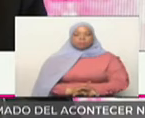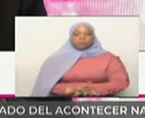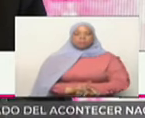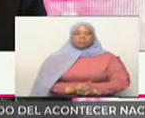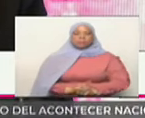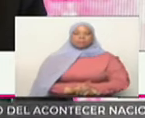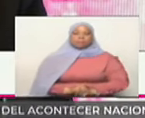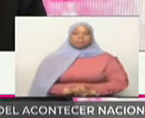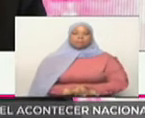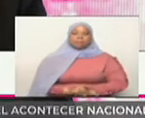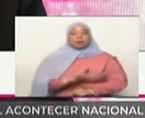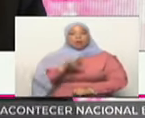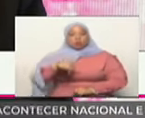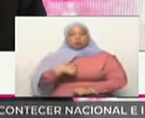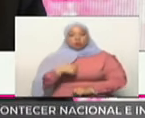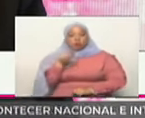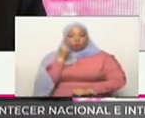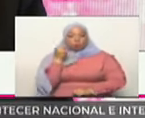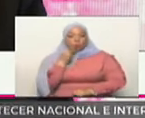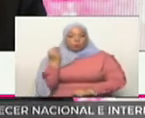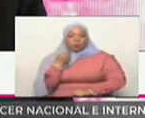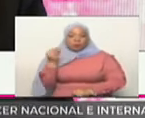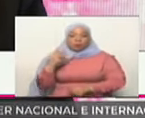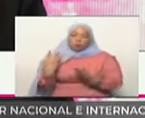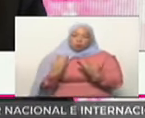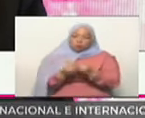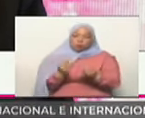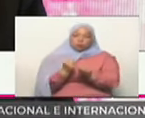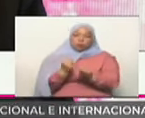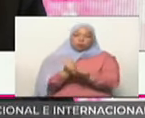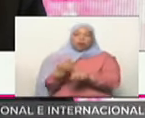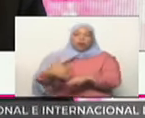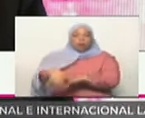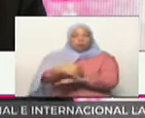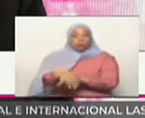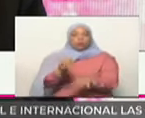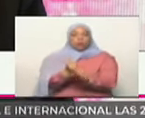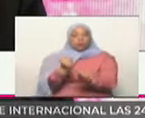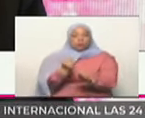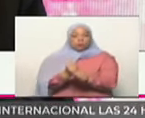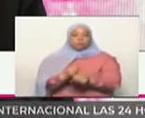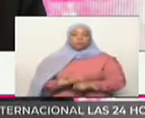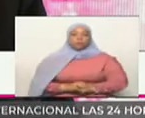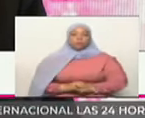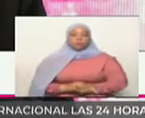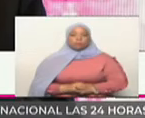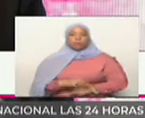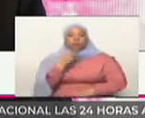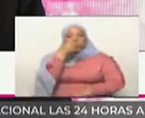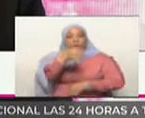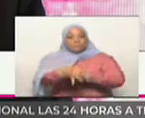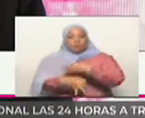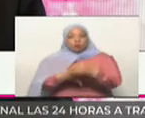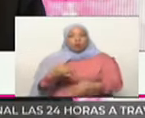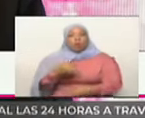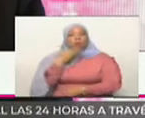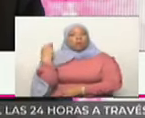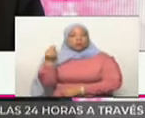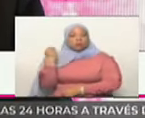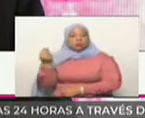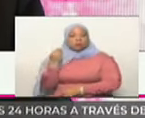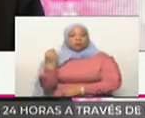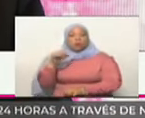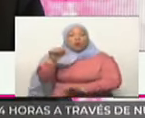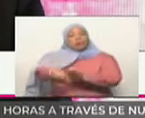Y nos decía a nosotros, la muchachada que lo acompañaba en las calles, nos decía, muchachos, el